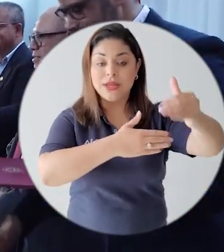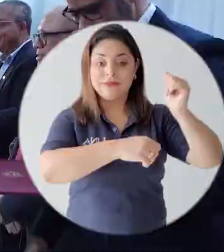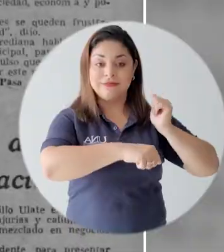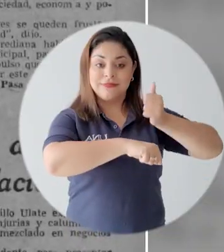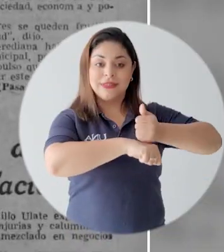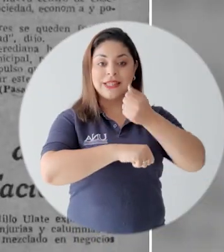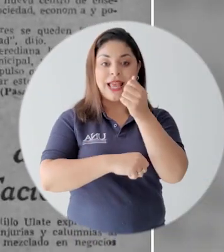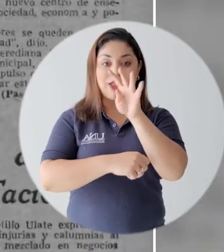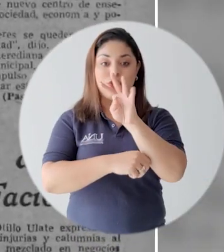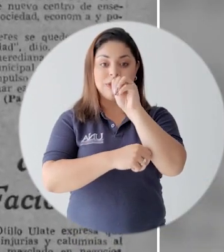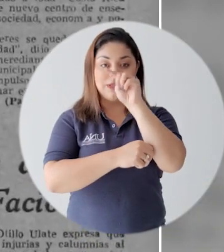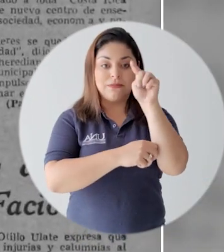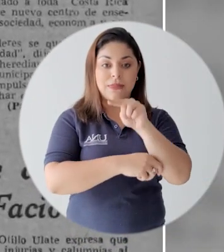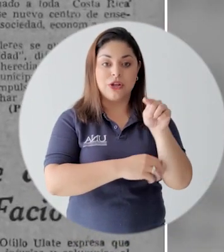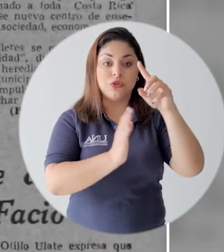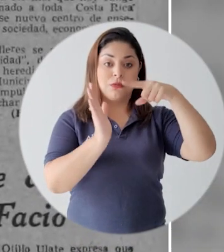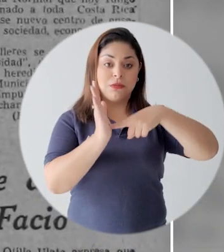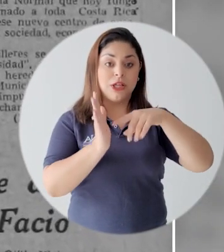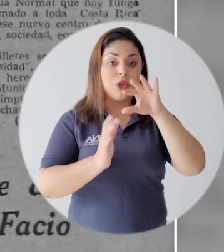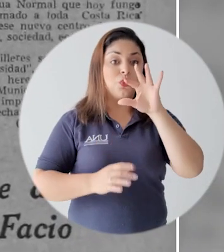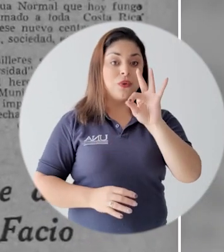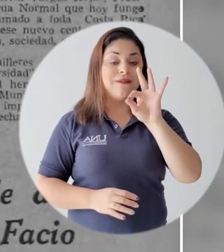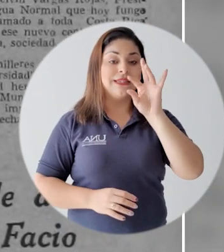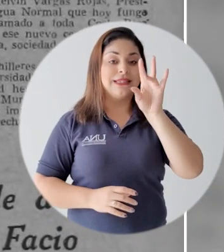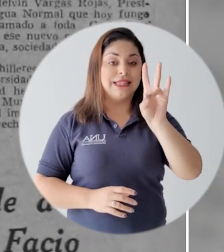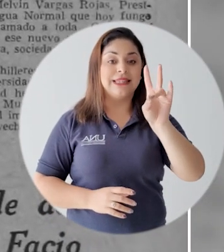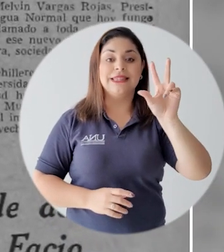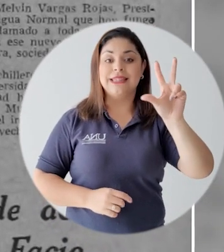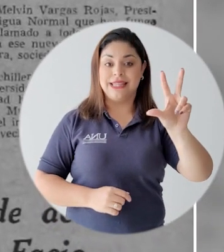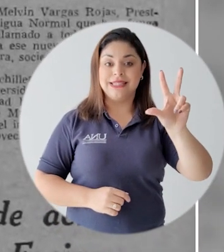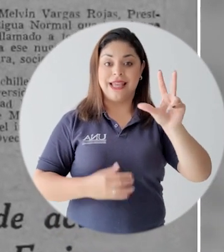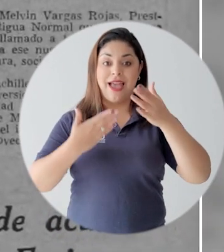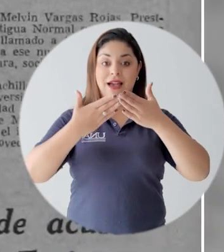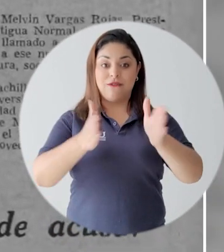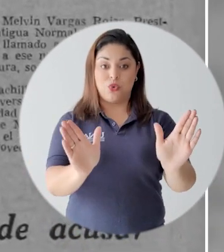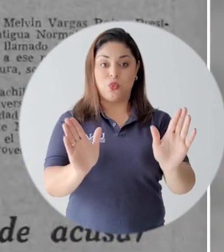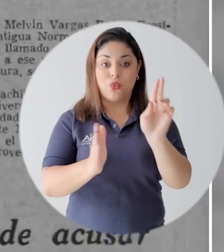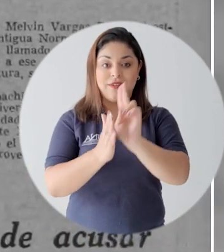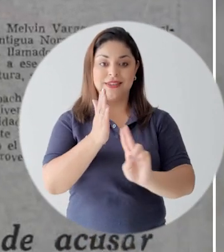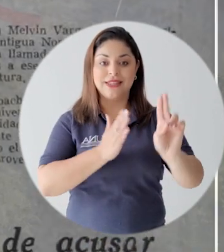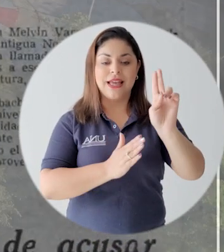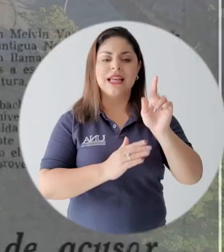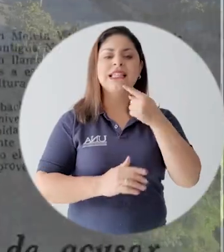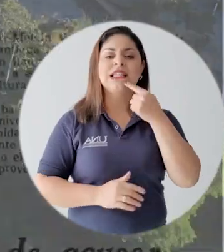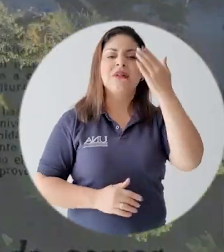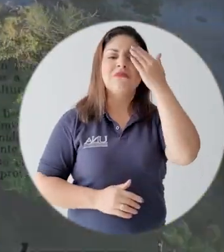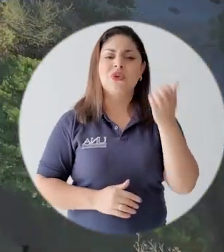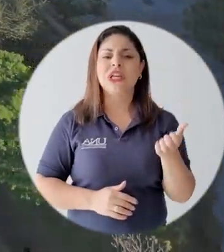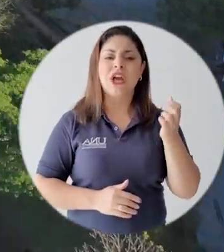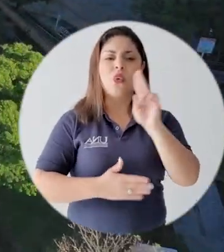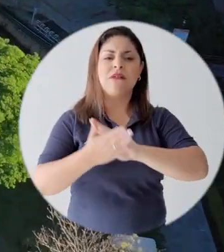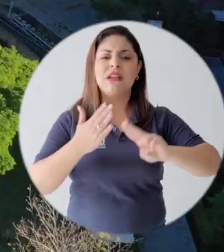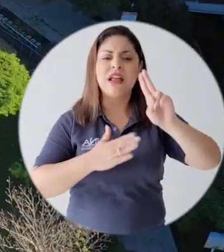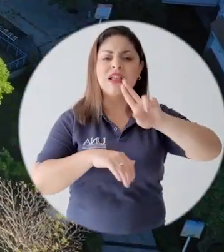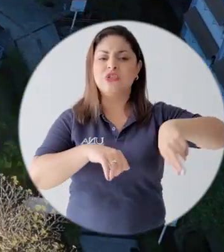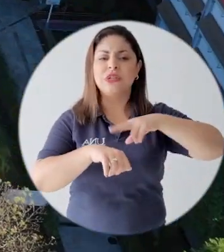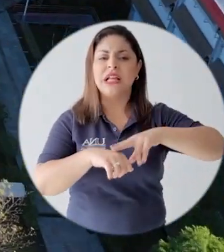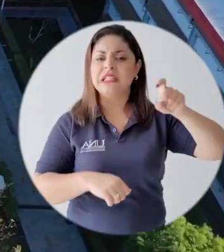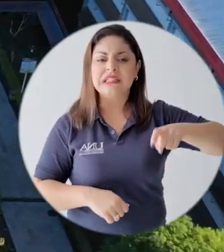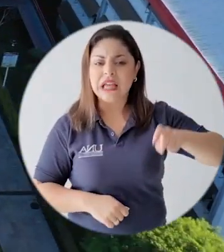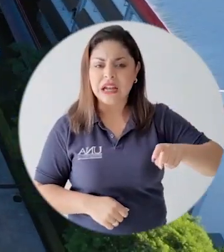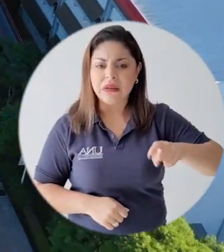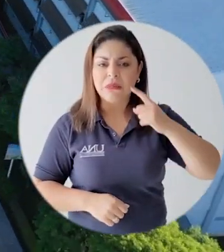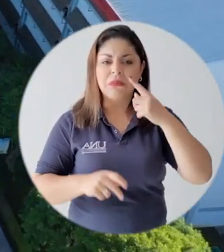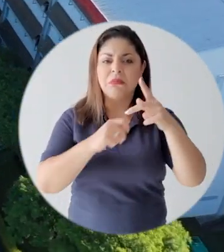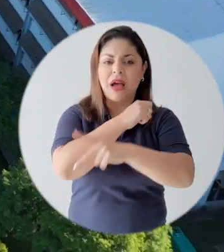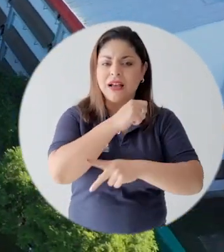su inauguración, el 14 de marzo de 1973, por qué la Universidad Nacional es necesaria